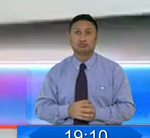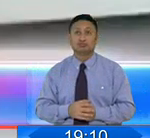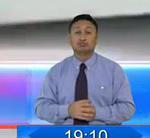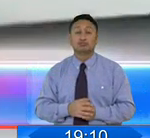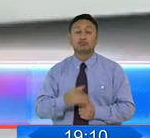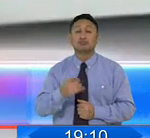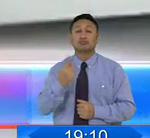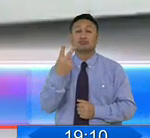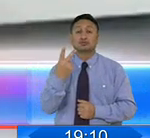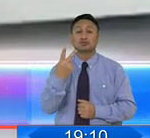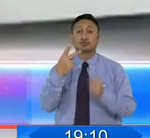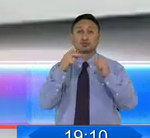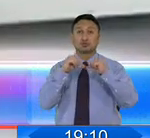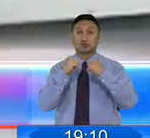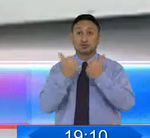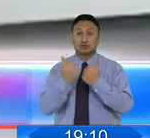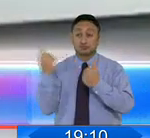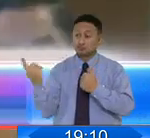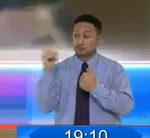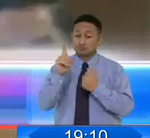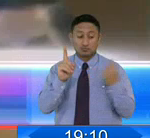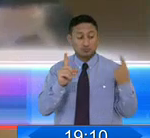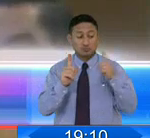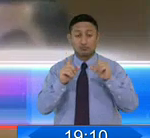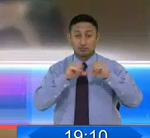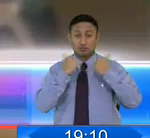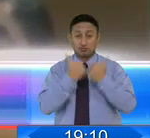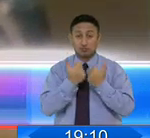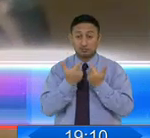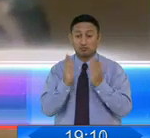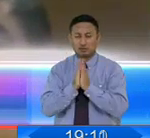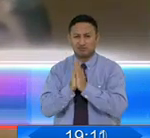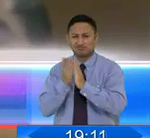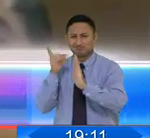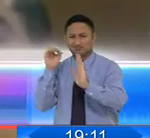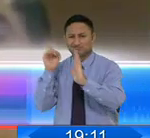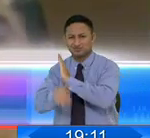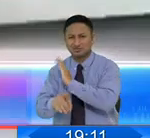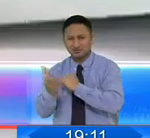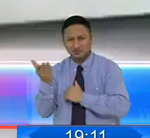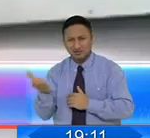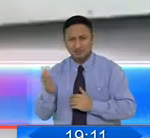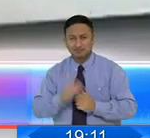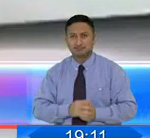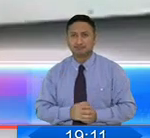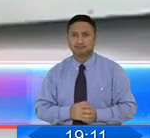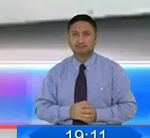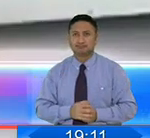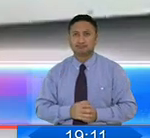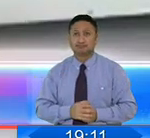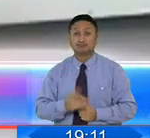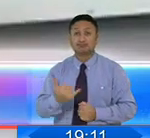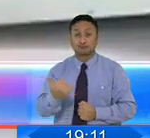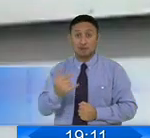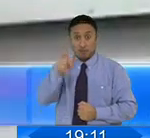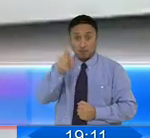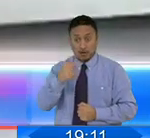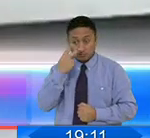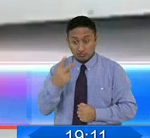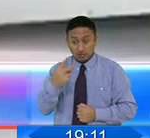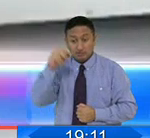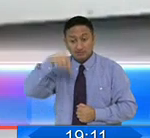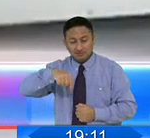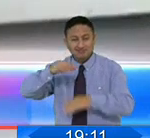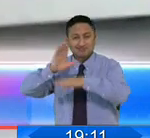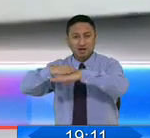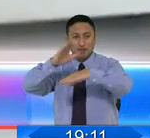Verónica Guevara de Revolución Ciudadana, quienes buscan la destitución del asambleísta de Manabí. Los ciudadanos que están viendo esta sesión, se debió poner en